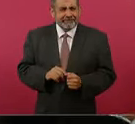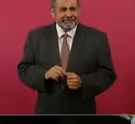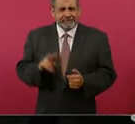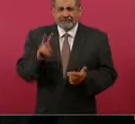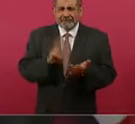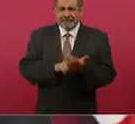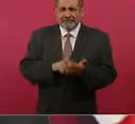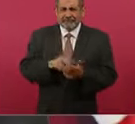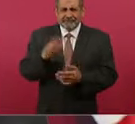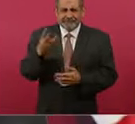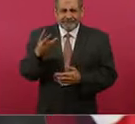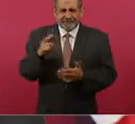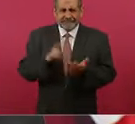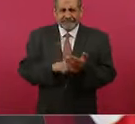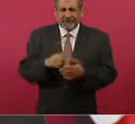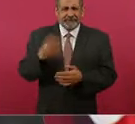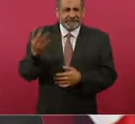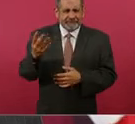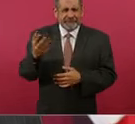2003,